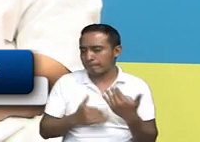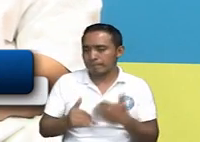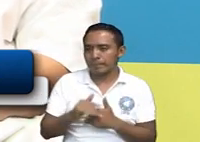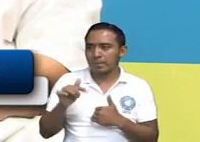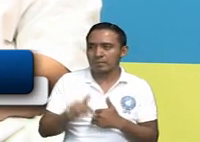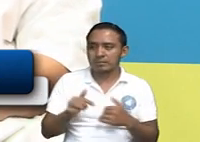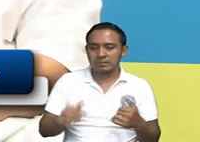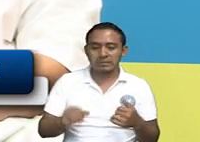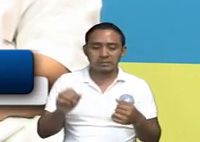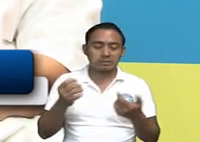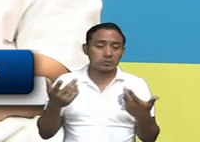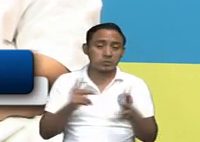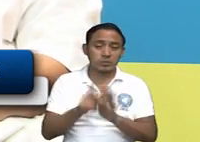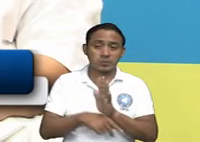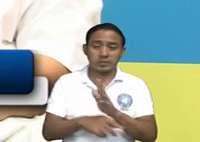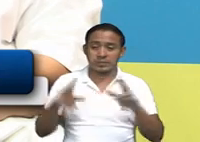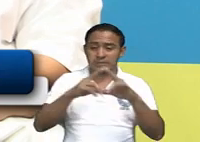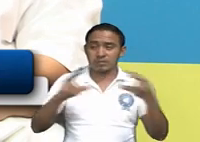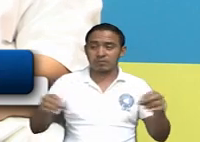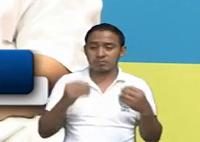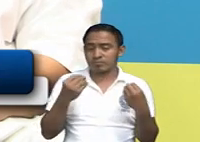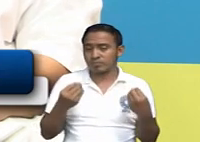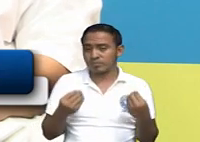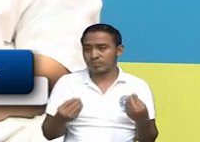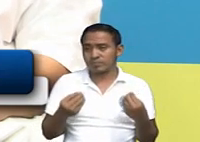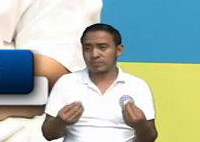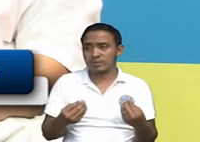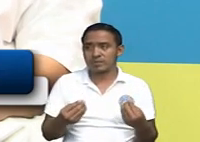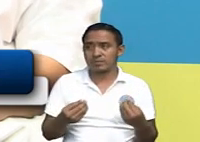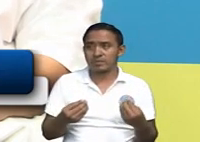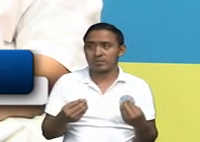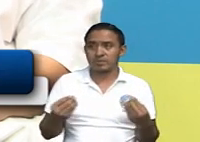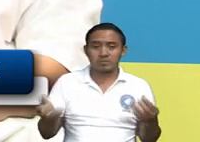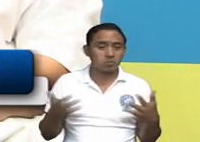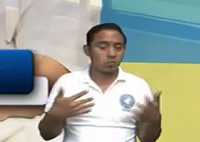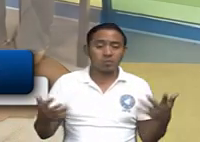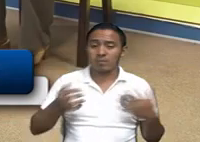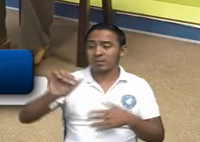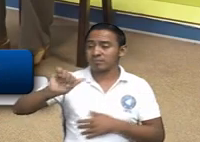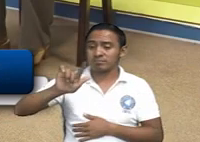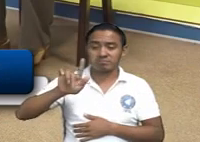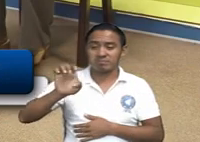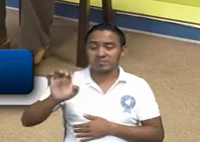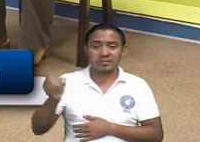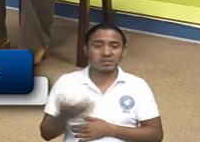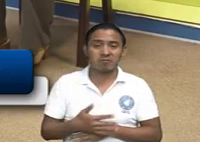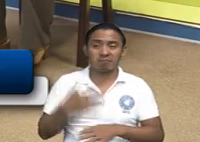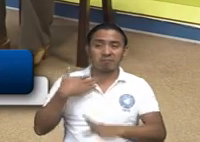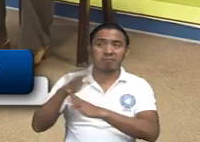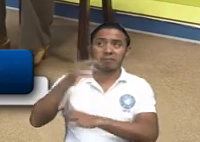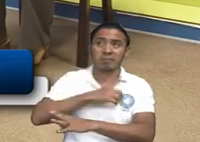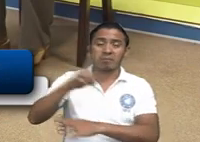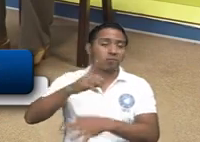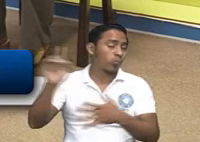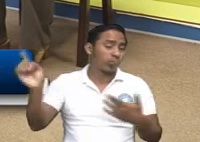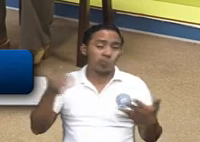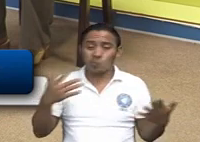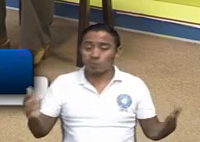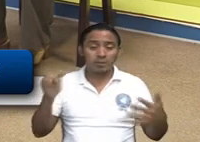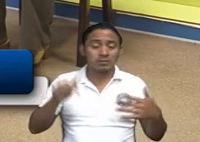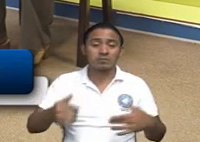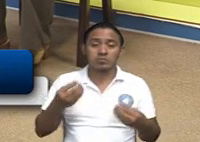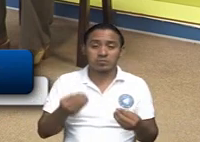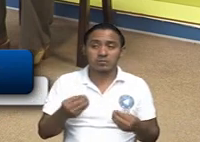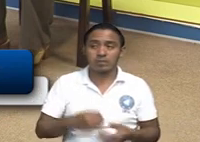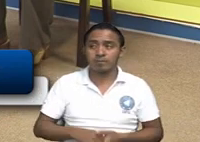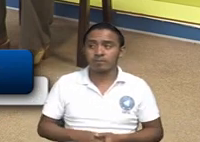bastante religiosos, ¿verdad? No, nosotros no tenemos un país ateo, Correcto. ¿verdad? Entonces, partiendo de ahí, a veces